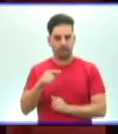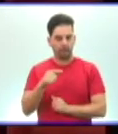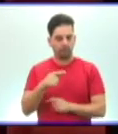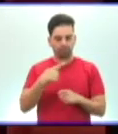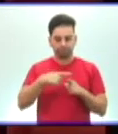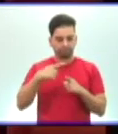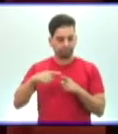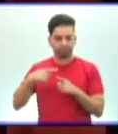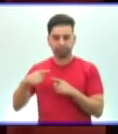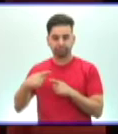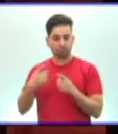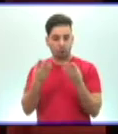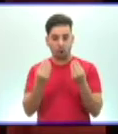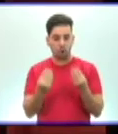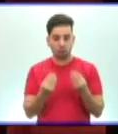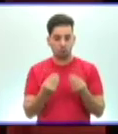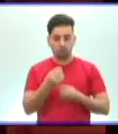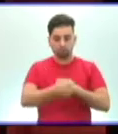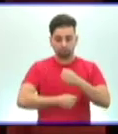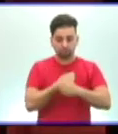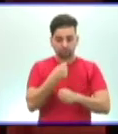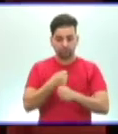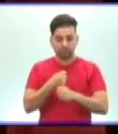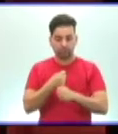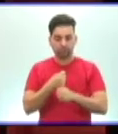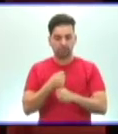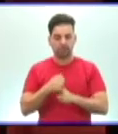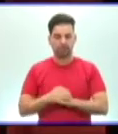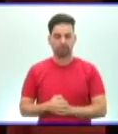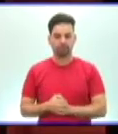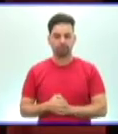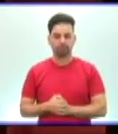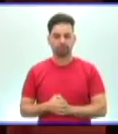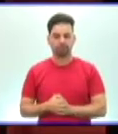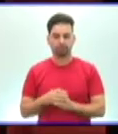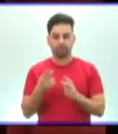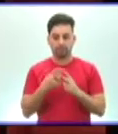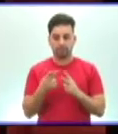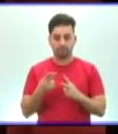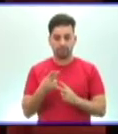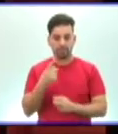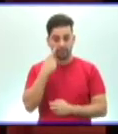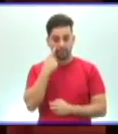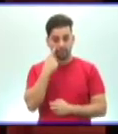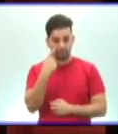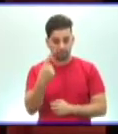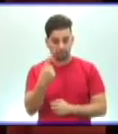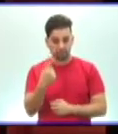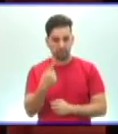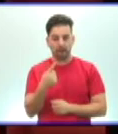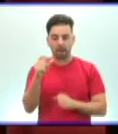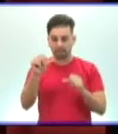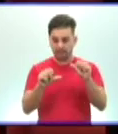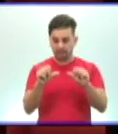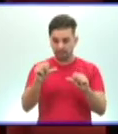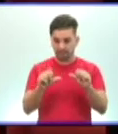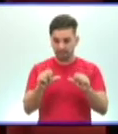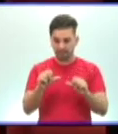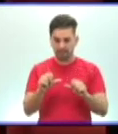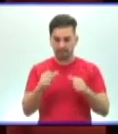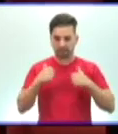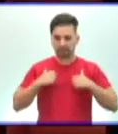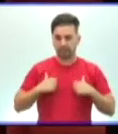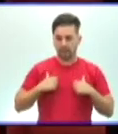laboratorio imprescindibles para el desarrollo de estos métodos y formas de trabajo, como puede ser la observación, la experimentación y la